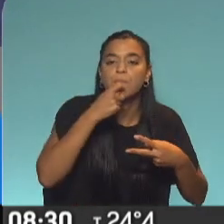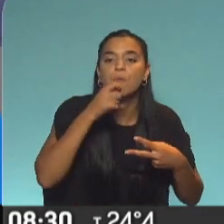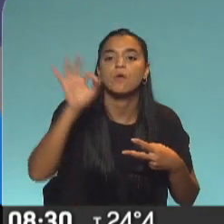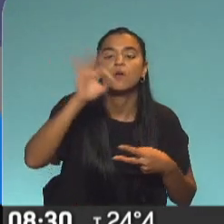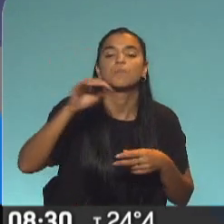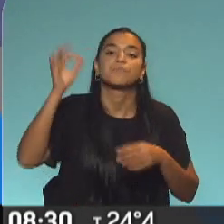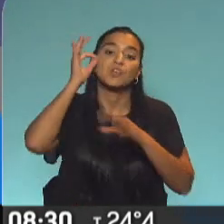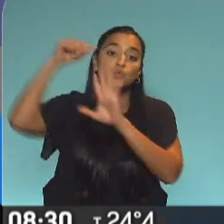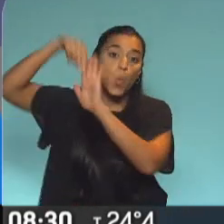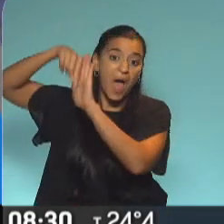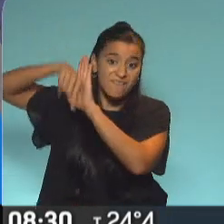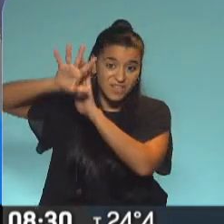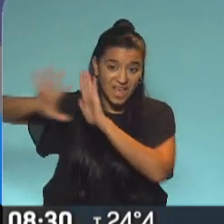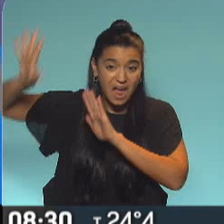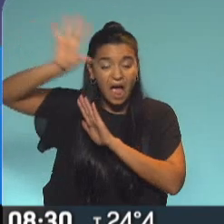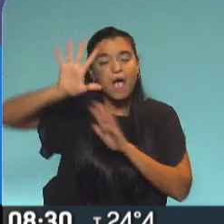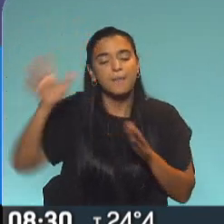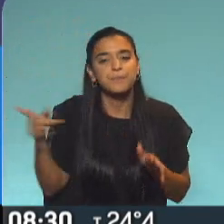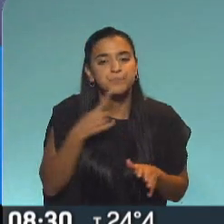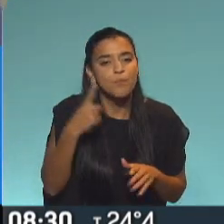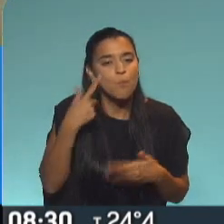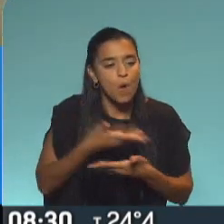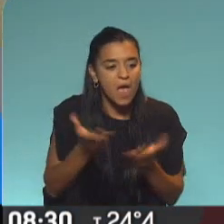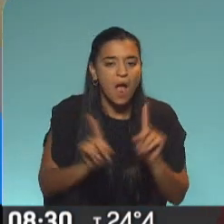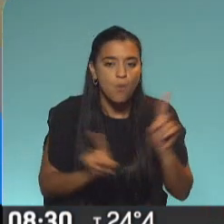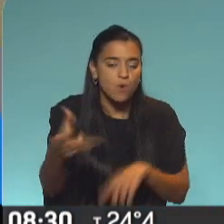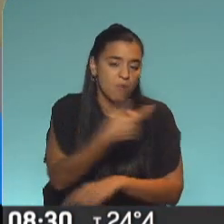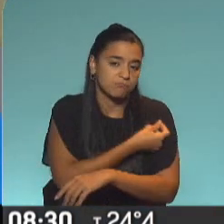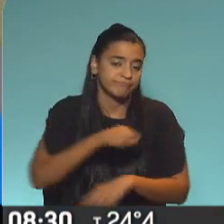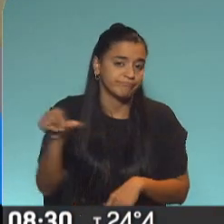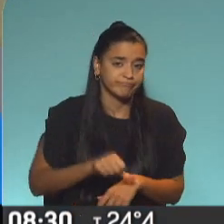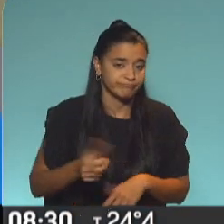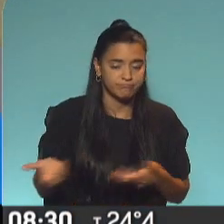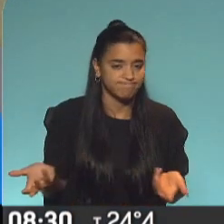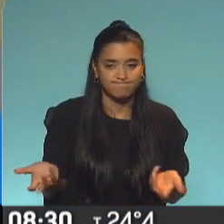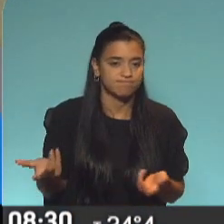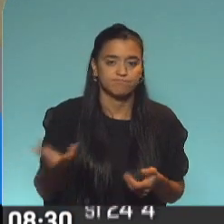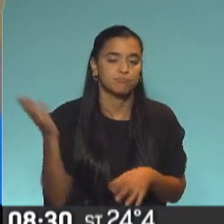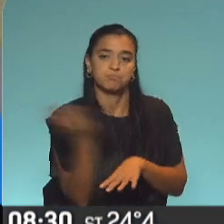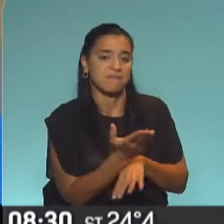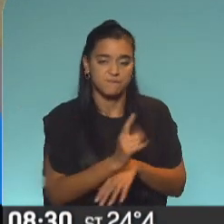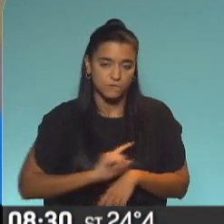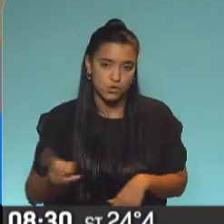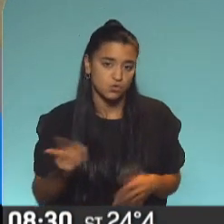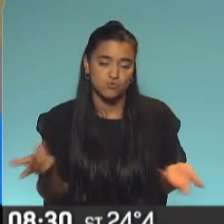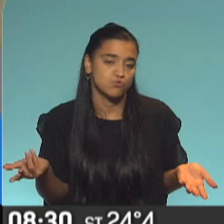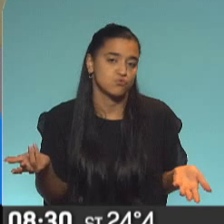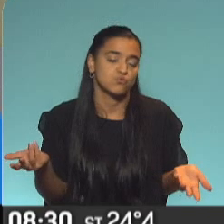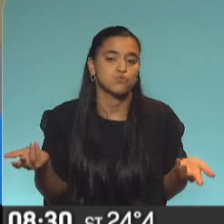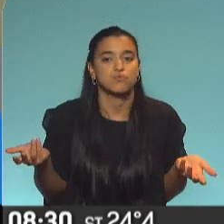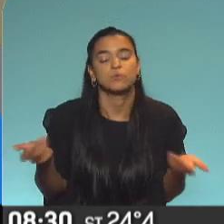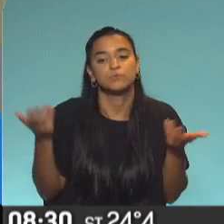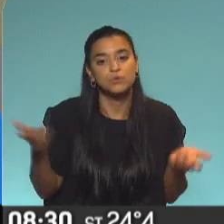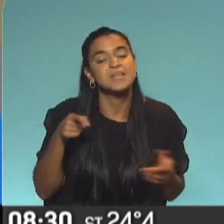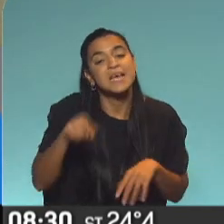de Sudáfrica se mostró que algunas vacunas no son efectivas contra esta variante. Así que